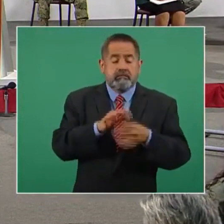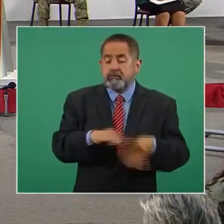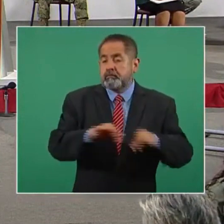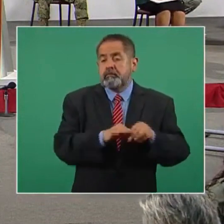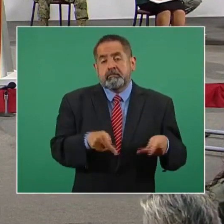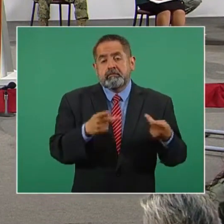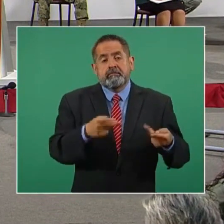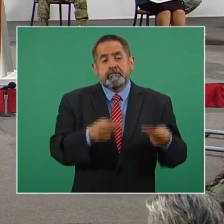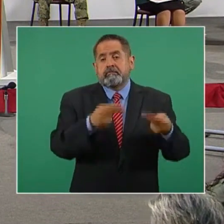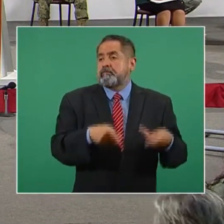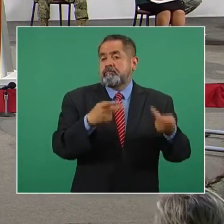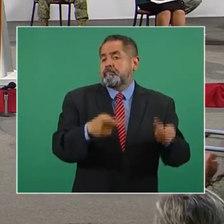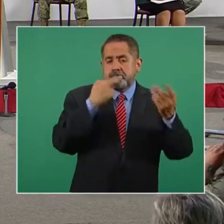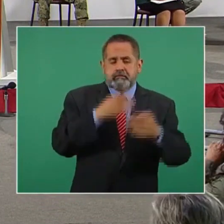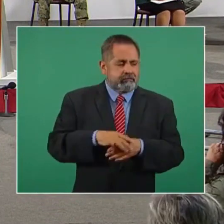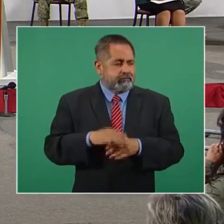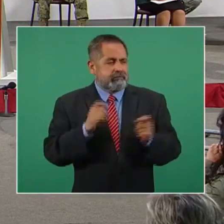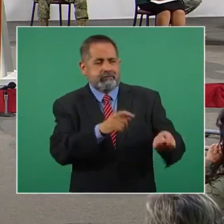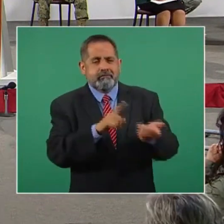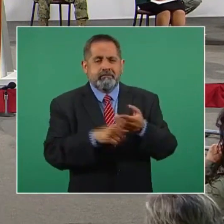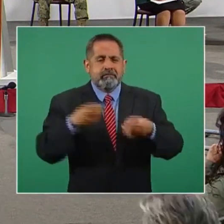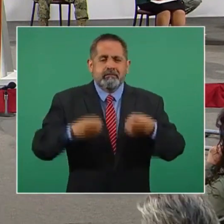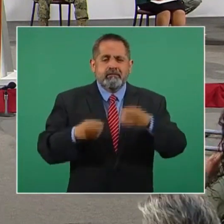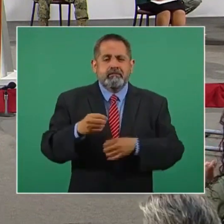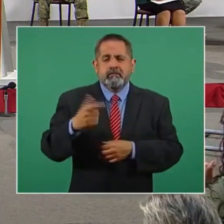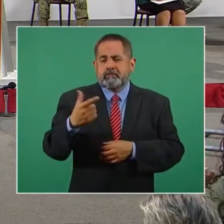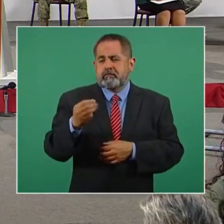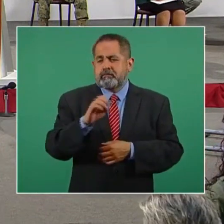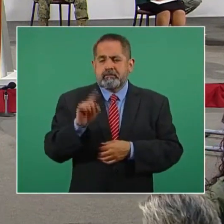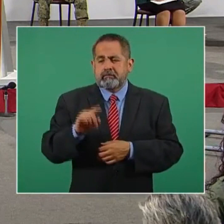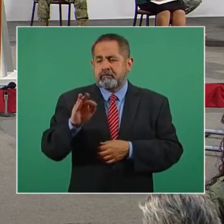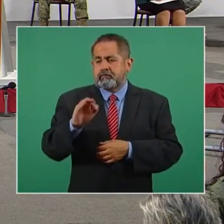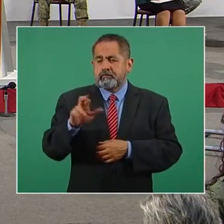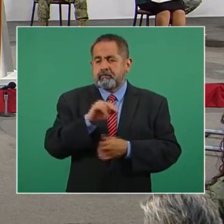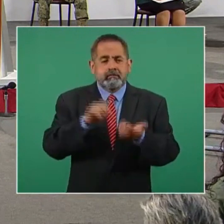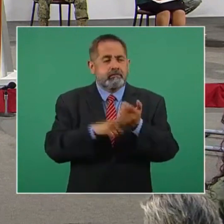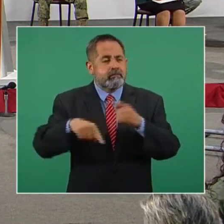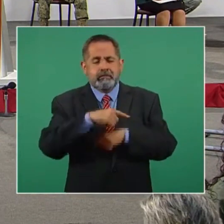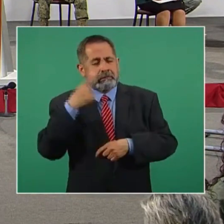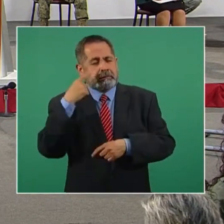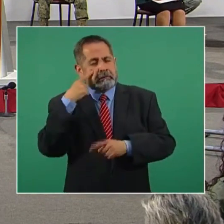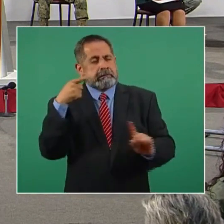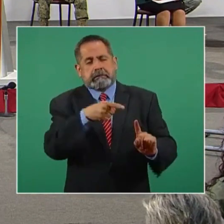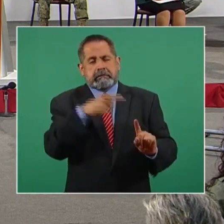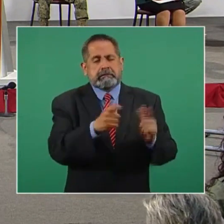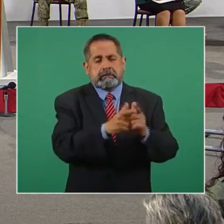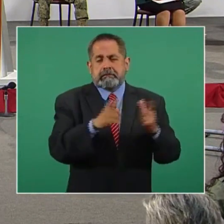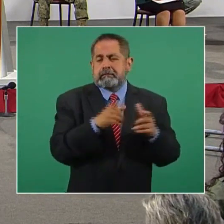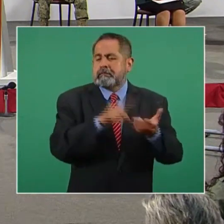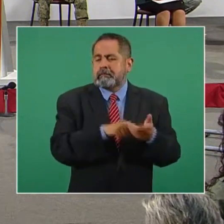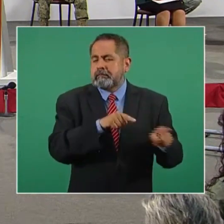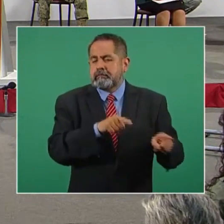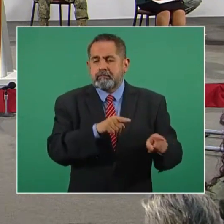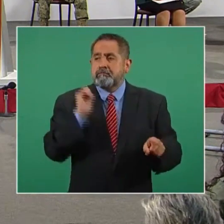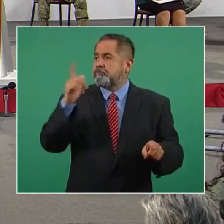un juez por encargo, el juez Gómez Fierro, que es el que utilizan siempre los grupos de interés cuando